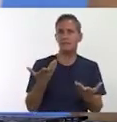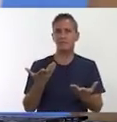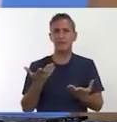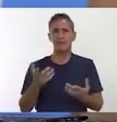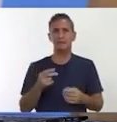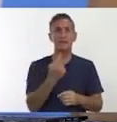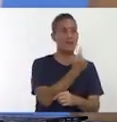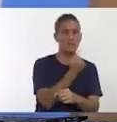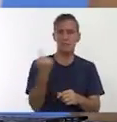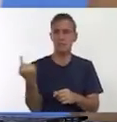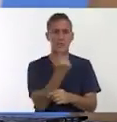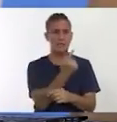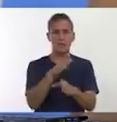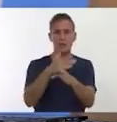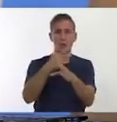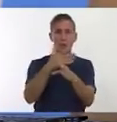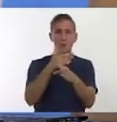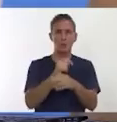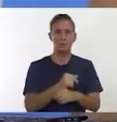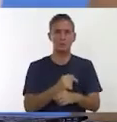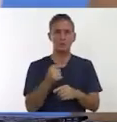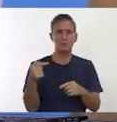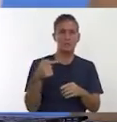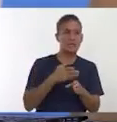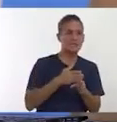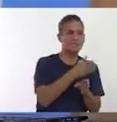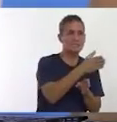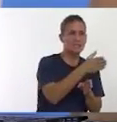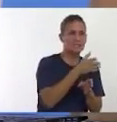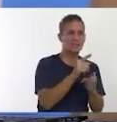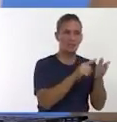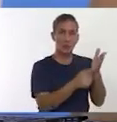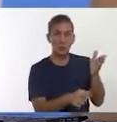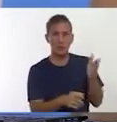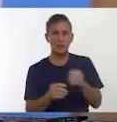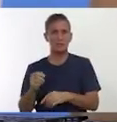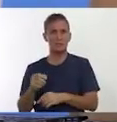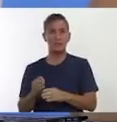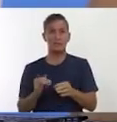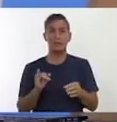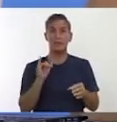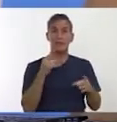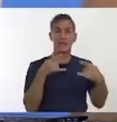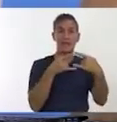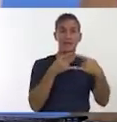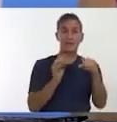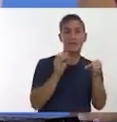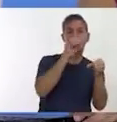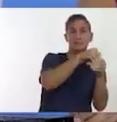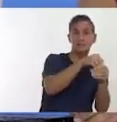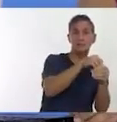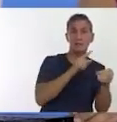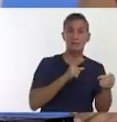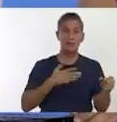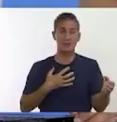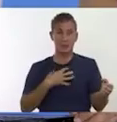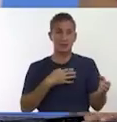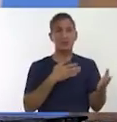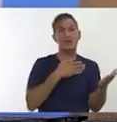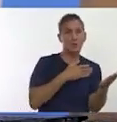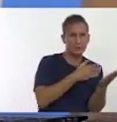es diferente en cada uno de ellos el sentido de la corriente. Si el imán está entrando tiene